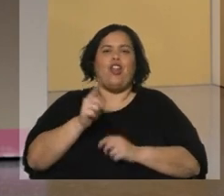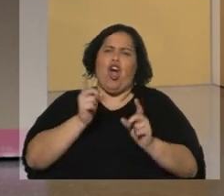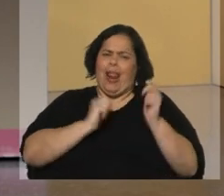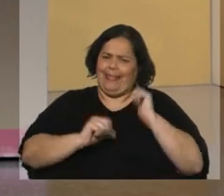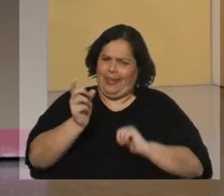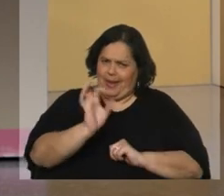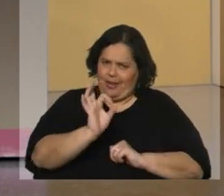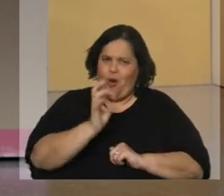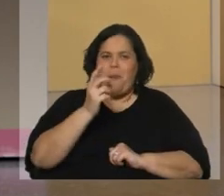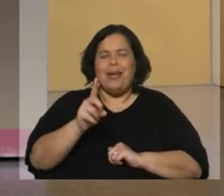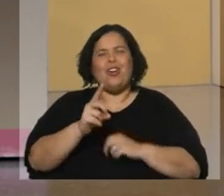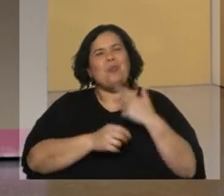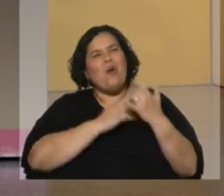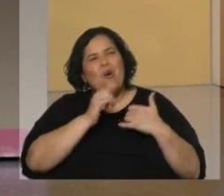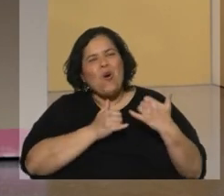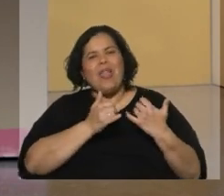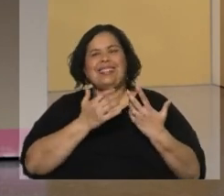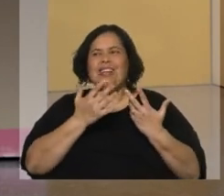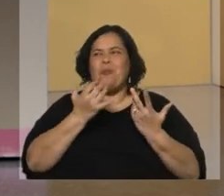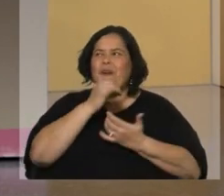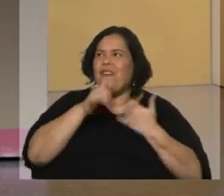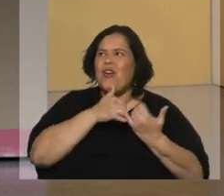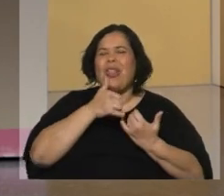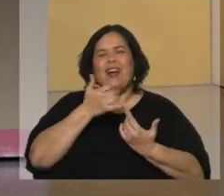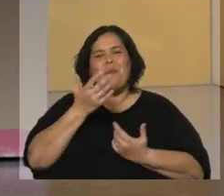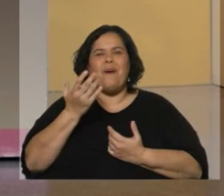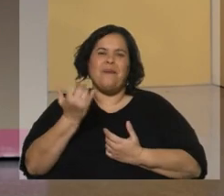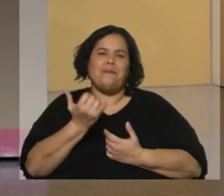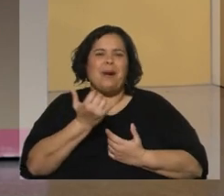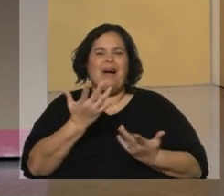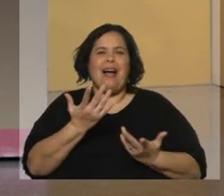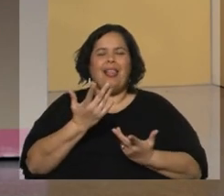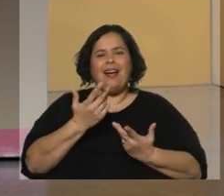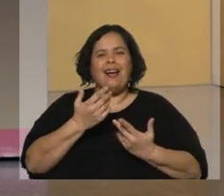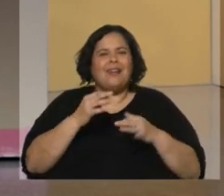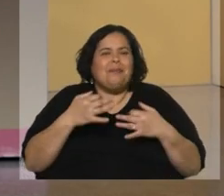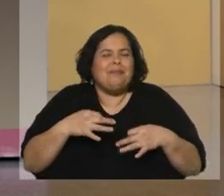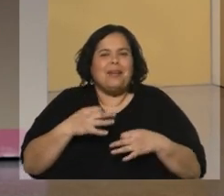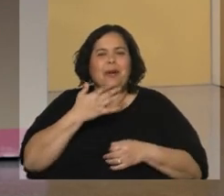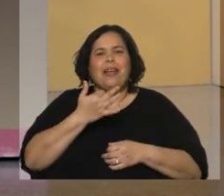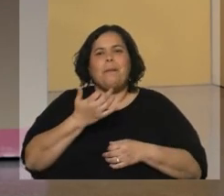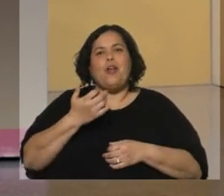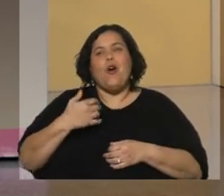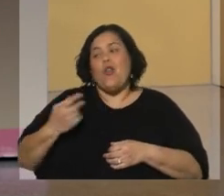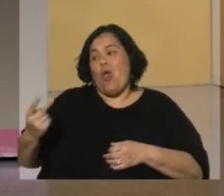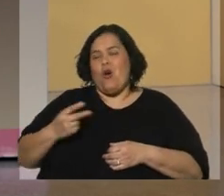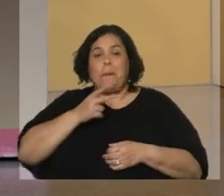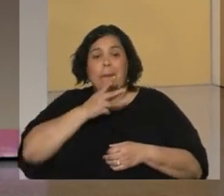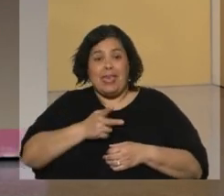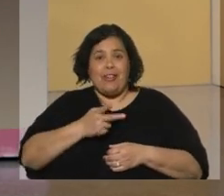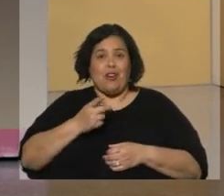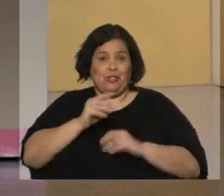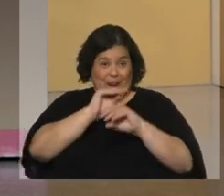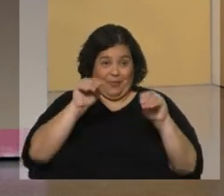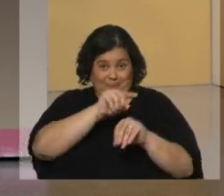las jodas como más más sanas esas que están en en tiktok en YouTube en todos lados vos ponés por ejemplo con mi hijo ponemos le recomiendo